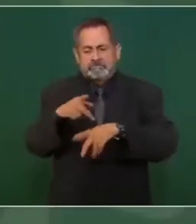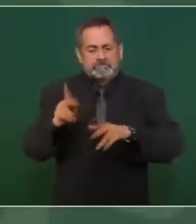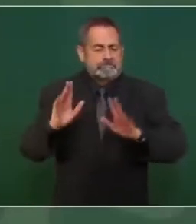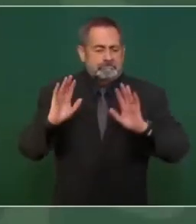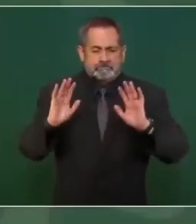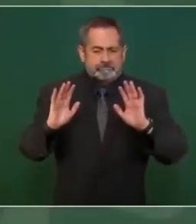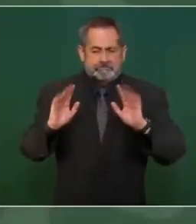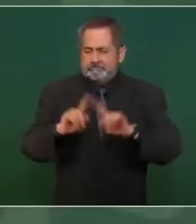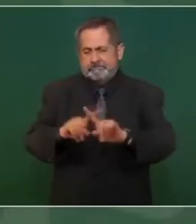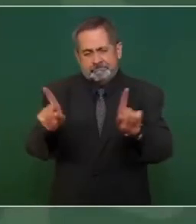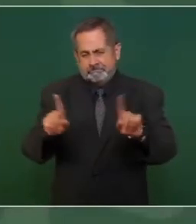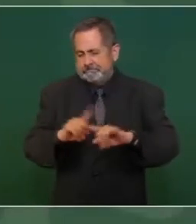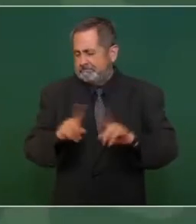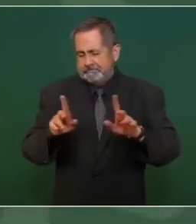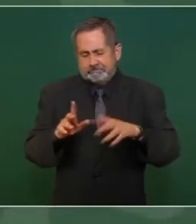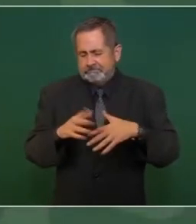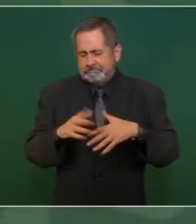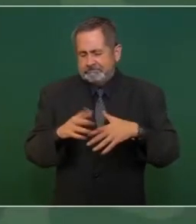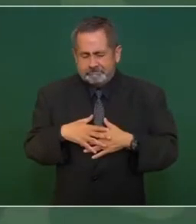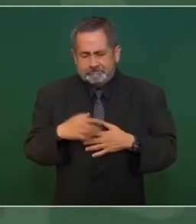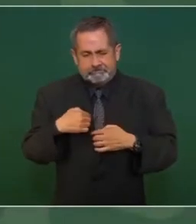es distinto.